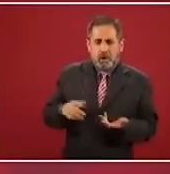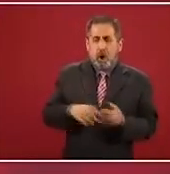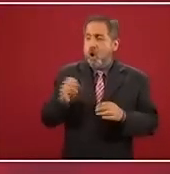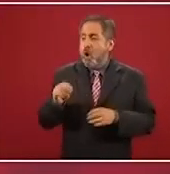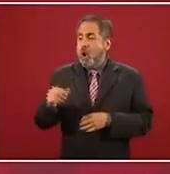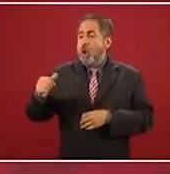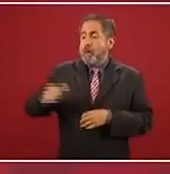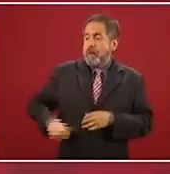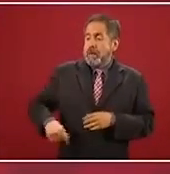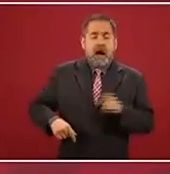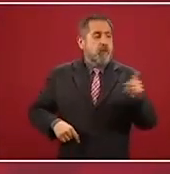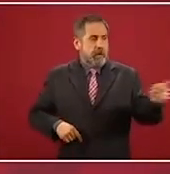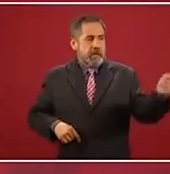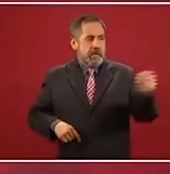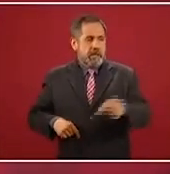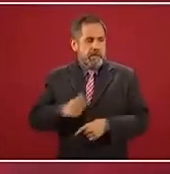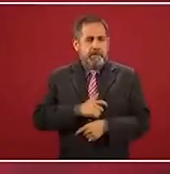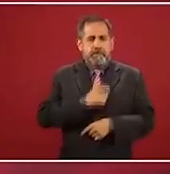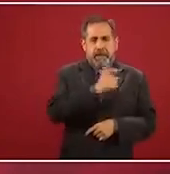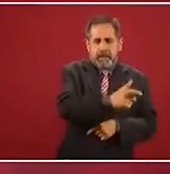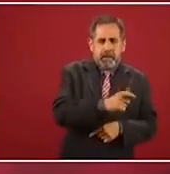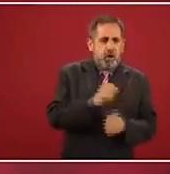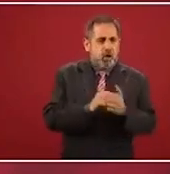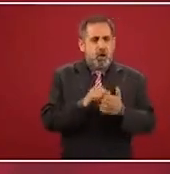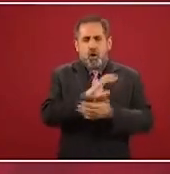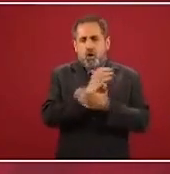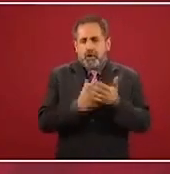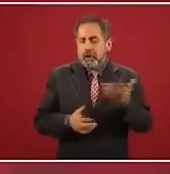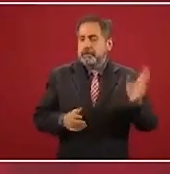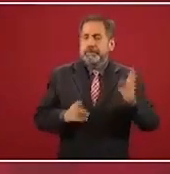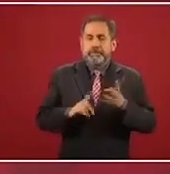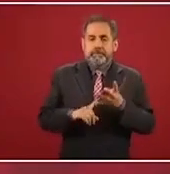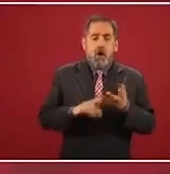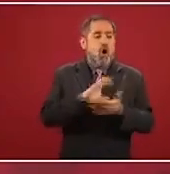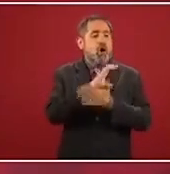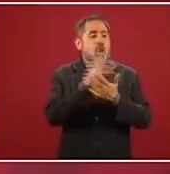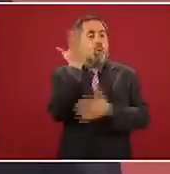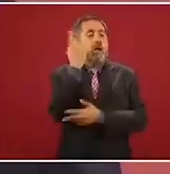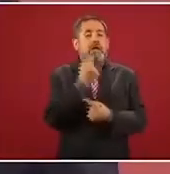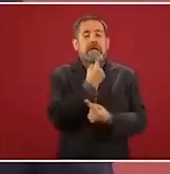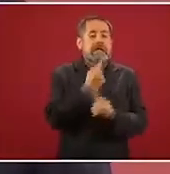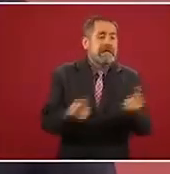intervenciones quirúrgicas mediante contrato, contratar guarderías,